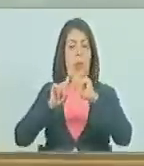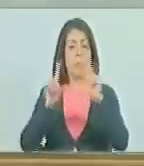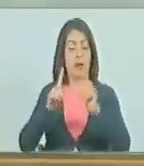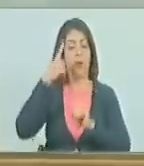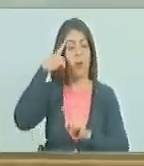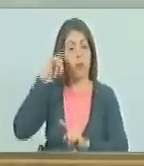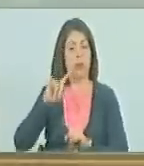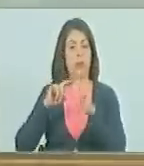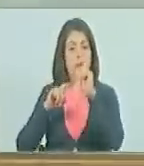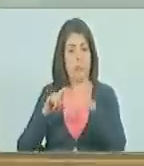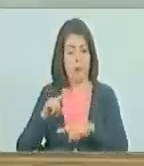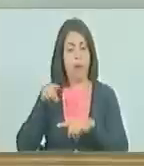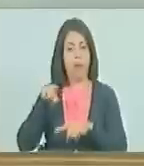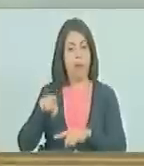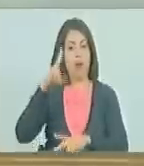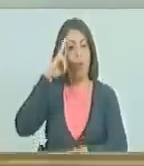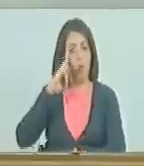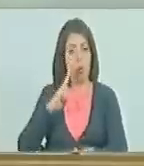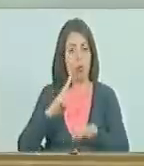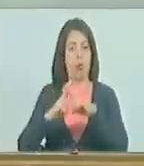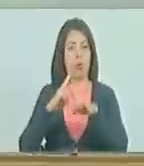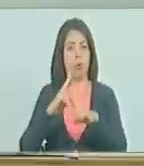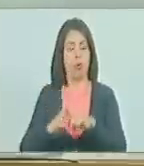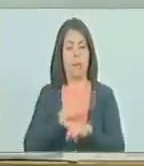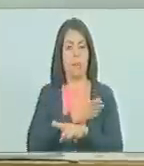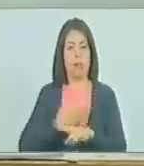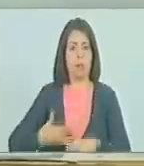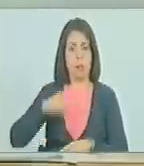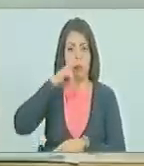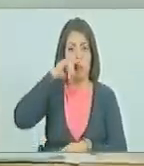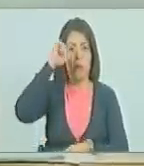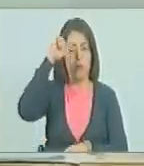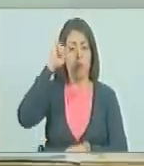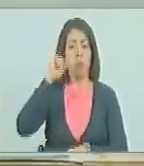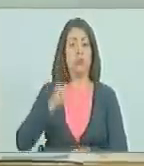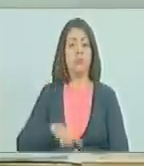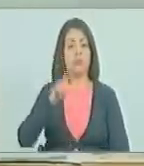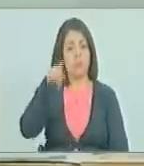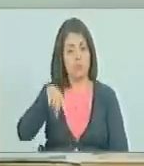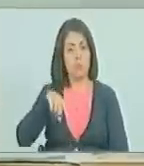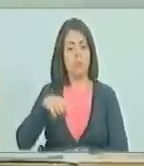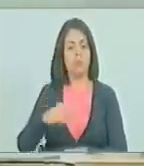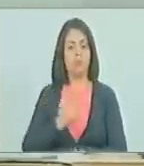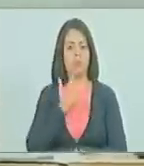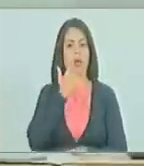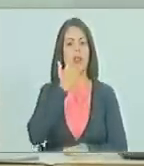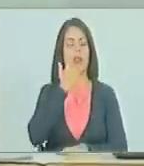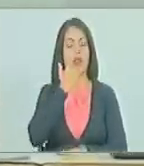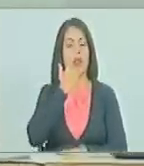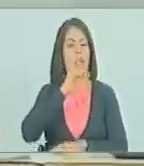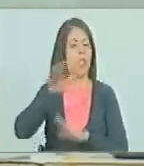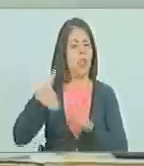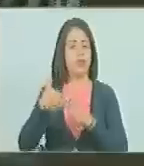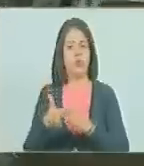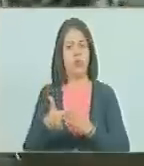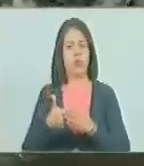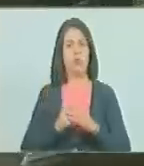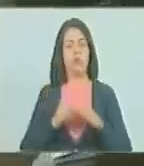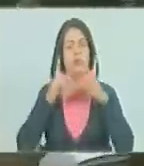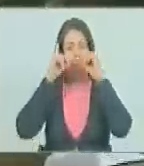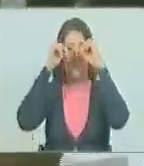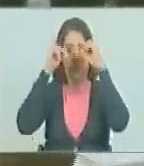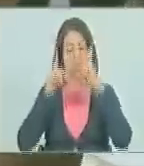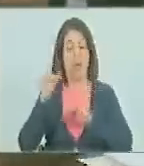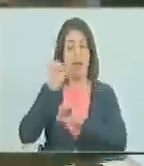también merece un reconocimiento el presidente Nicolás Maduro Moro por el coraje, la valentía y la decisión